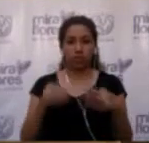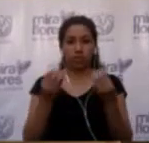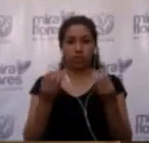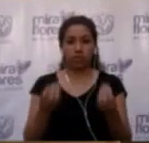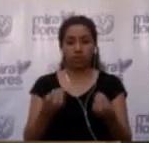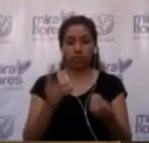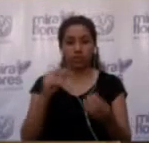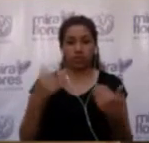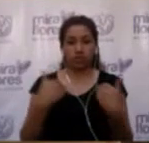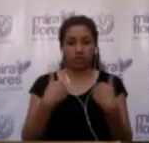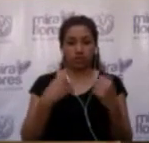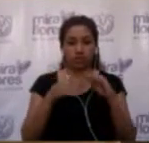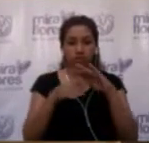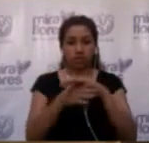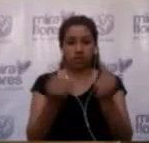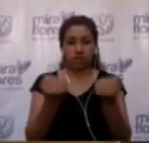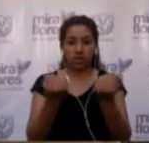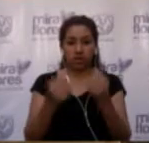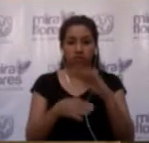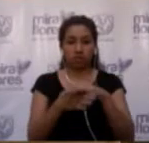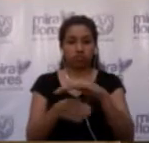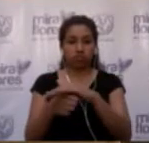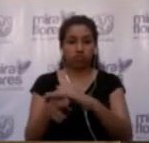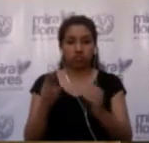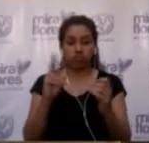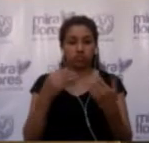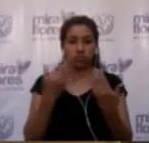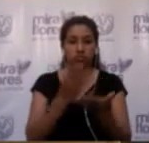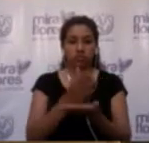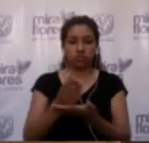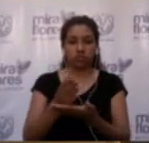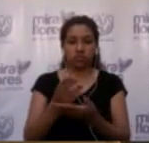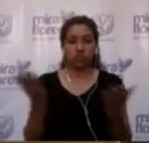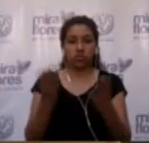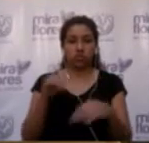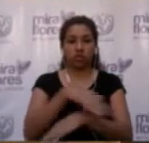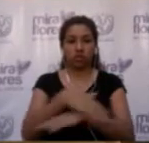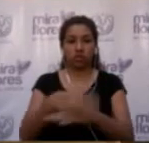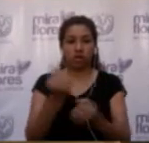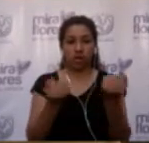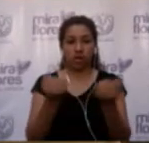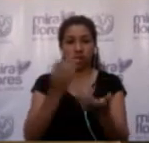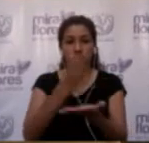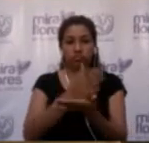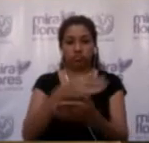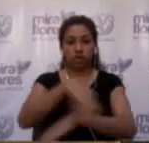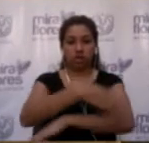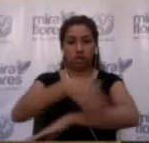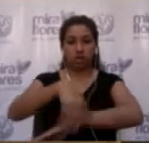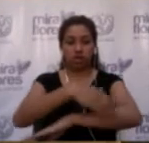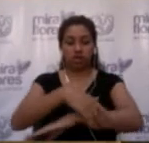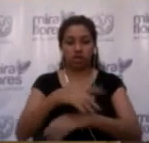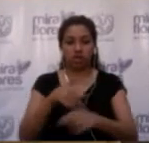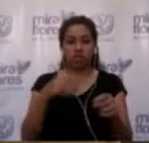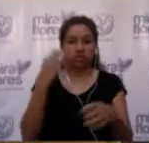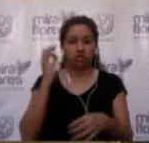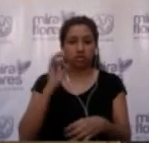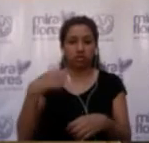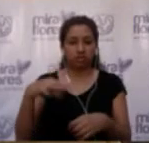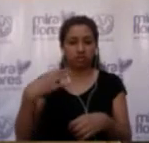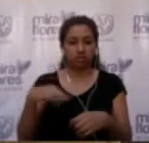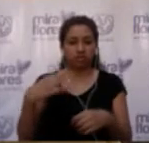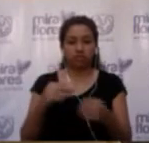no tiene estacionamientos y el único lugar de estacionamiento para ellos es pues la calle. Sin embargo, siempre está ocupada